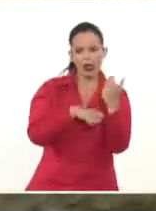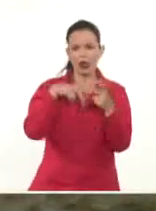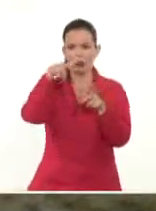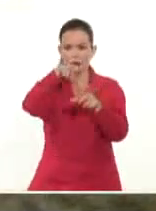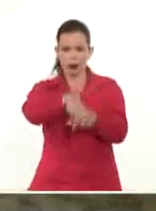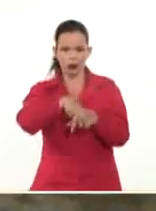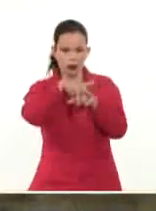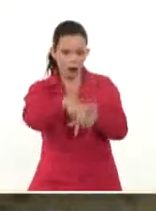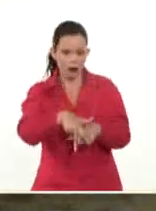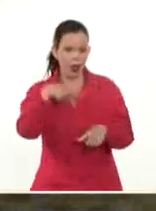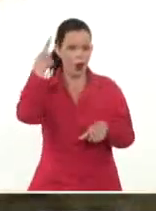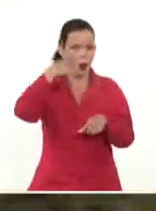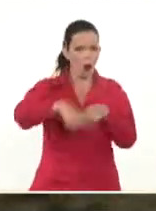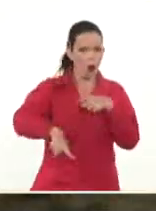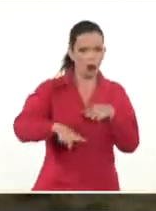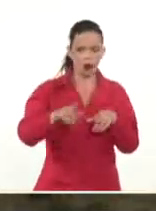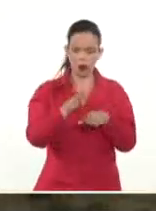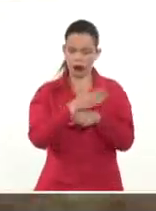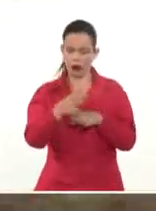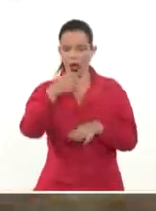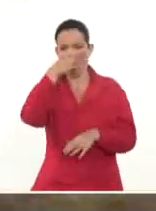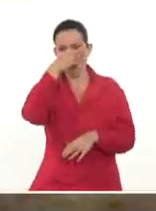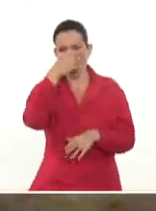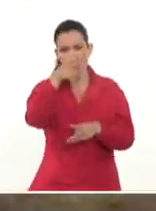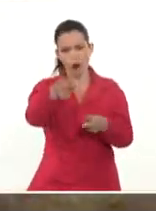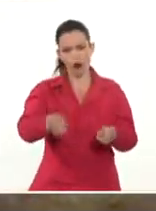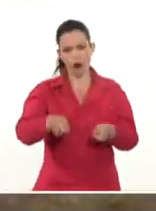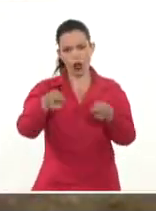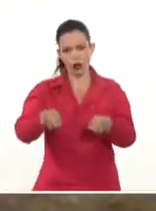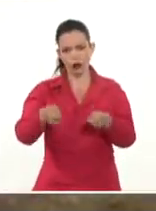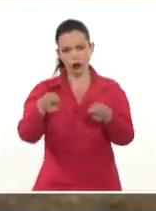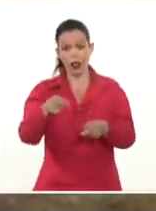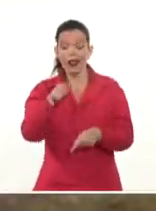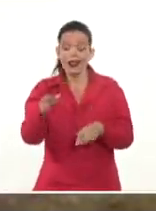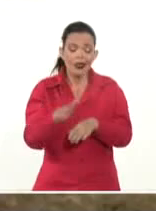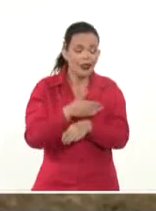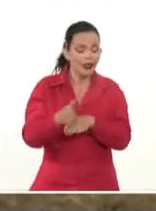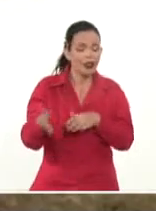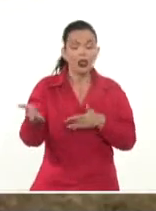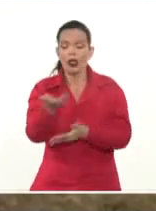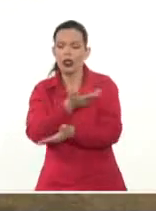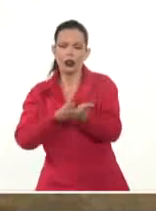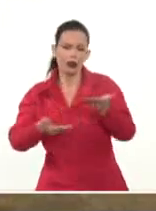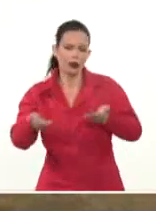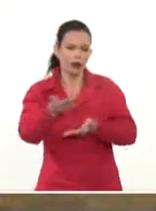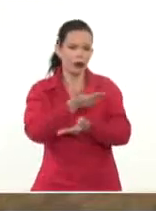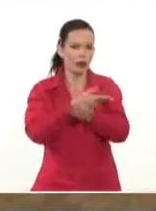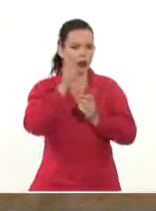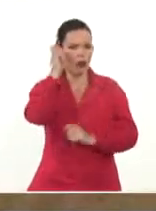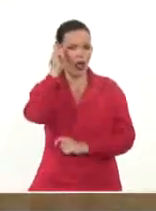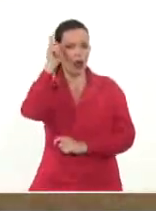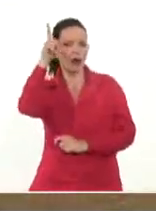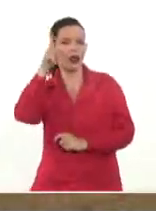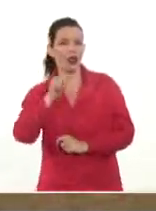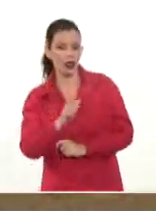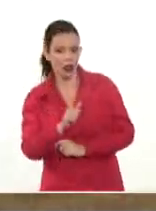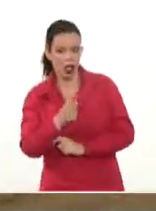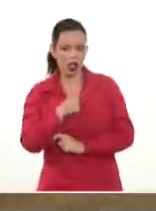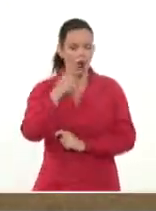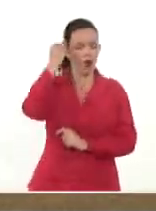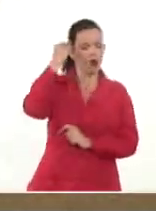marco de la feria participan también en clínicas veterinarias, subastas de animales e intercambian experiencias y saberes con sus homólogos en torno al